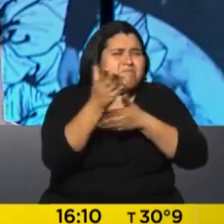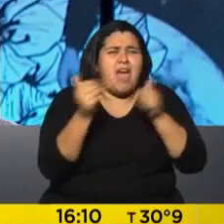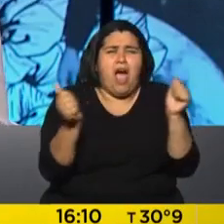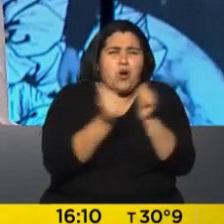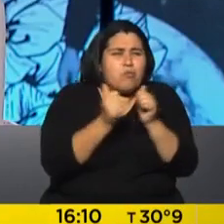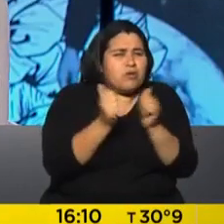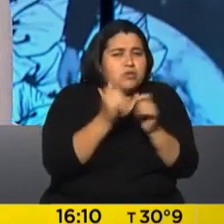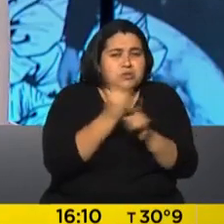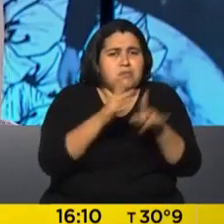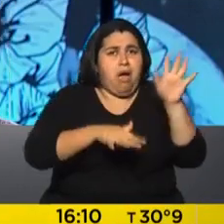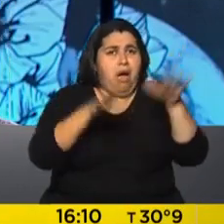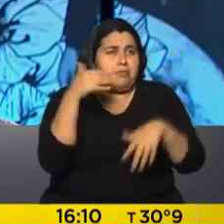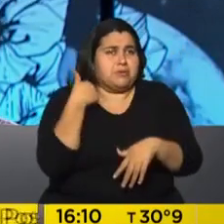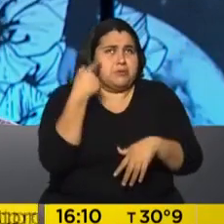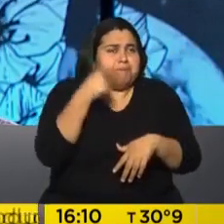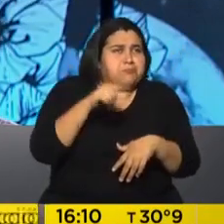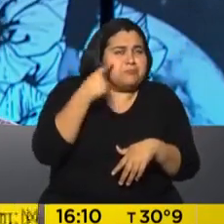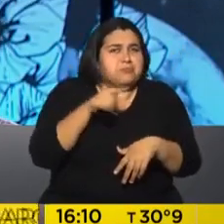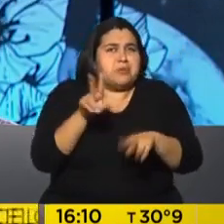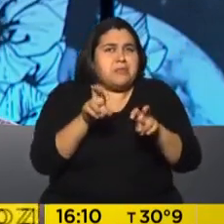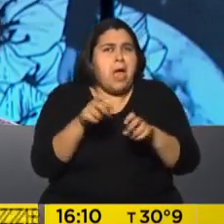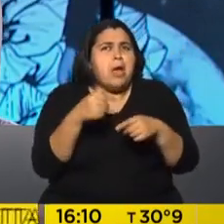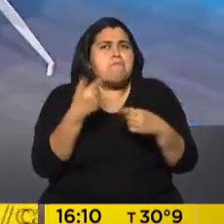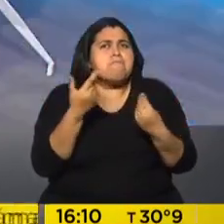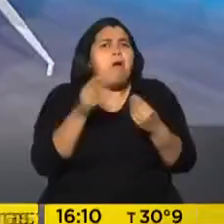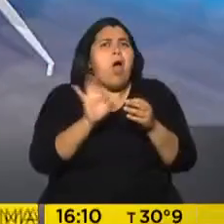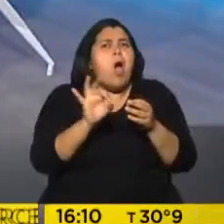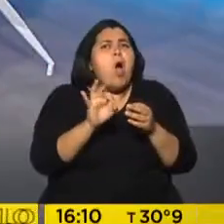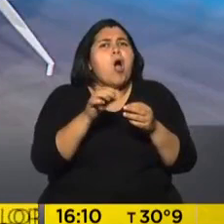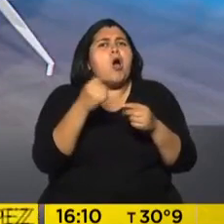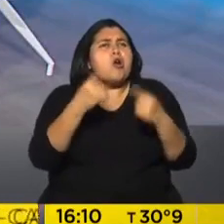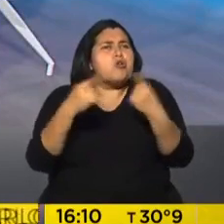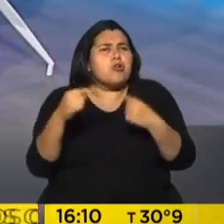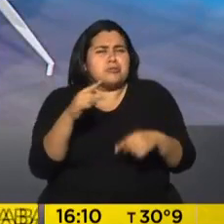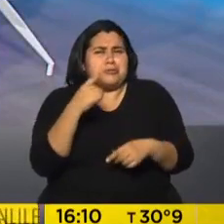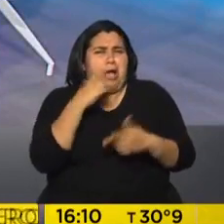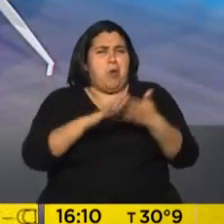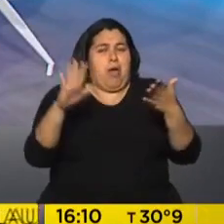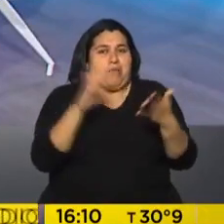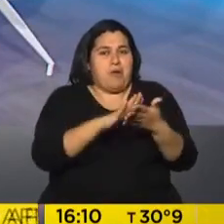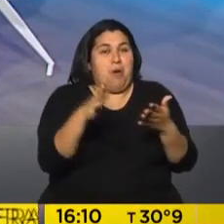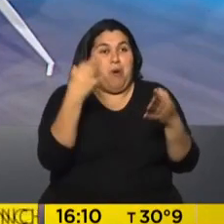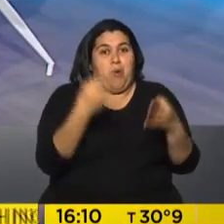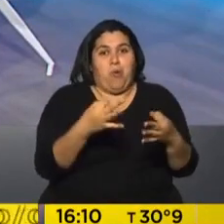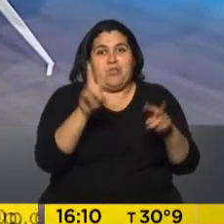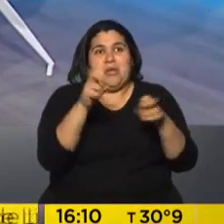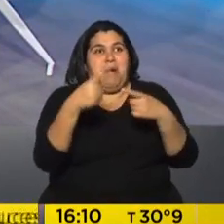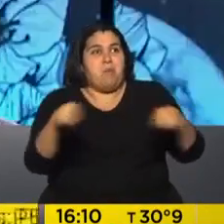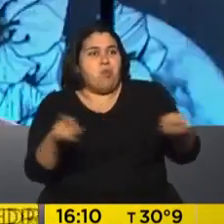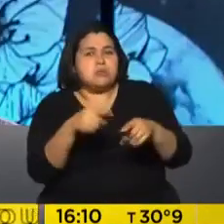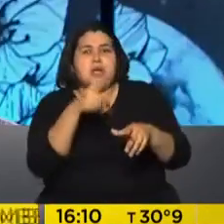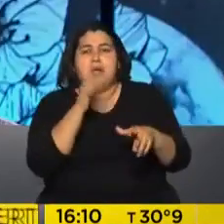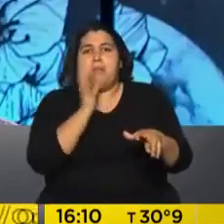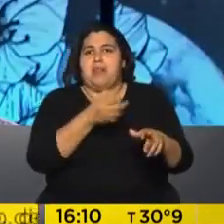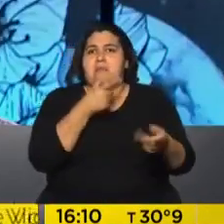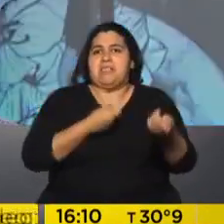por la inexperiencia y por no saber bien del tema, en este caso era todo un negocio, el tema de la música y